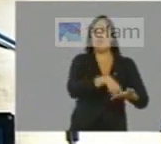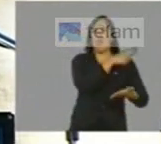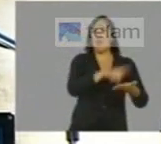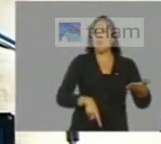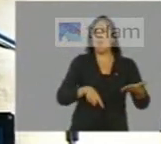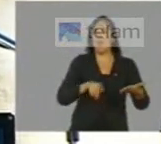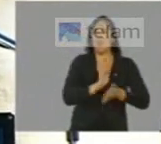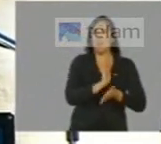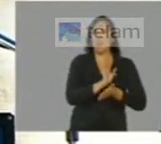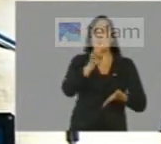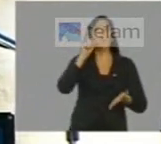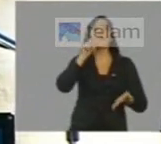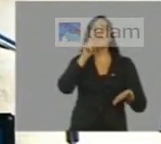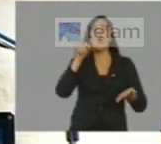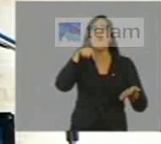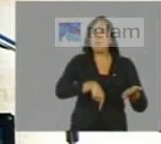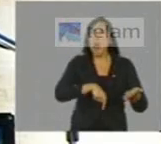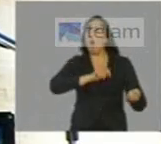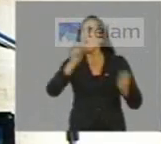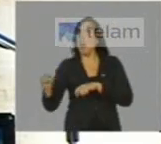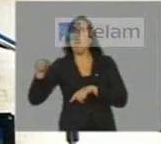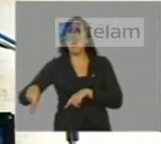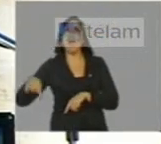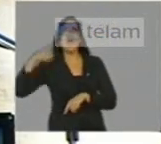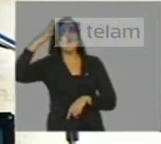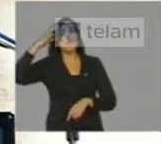ha trasladado al Poder Judicial, que veta las leyes que hacen